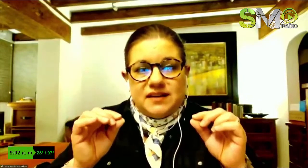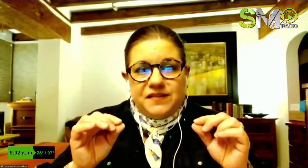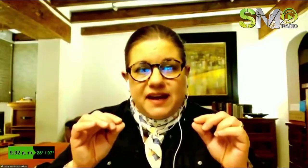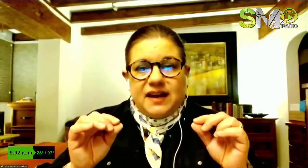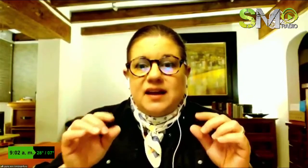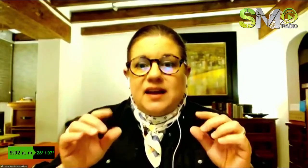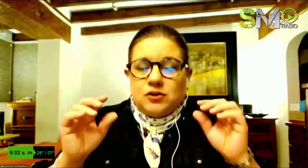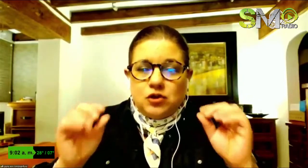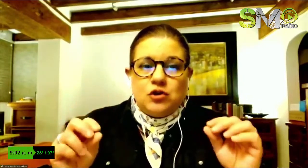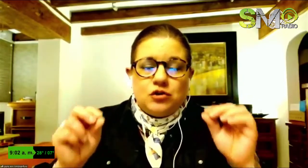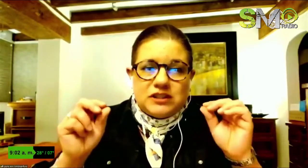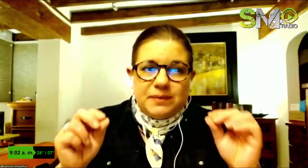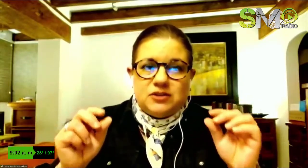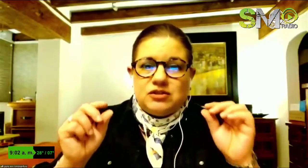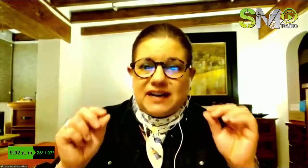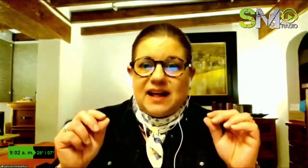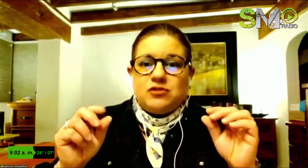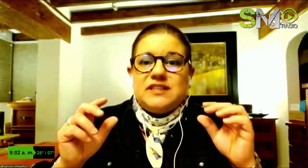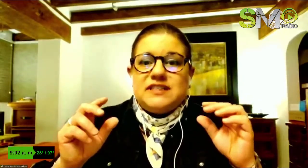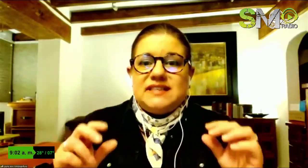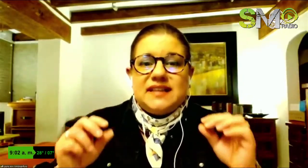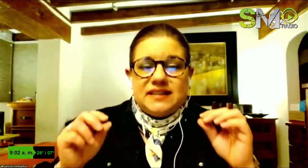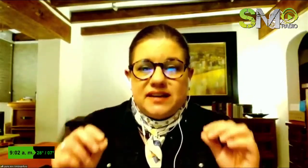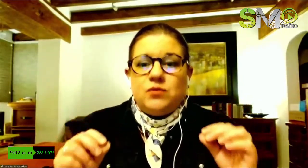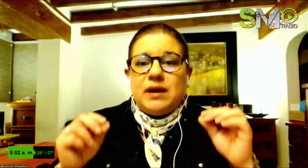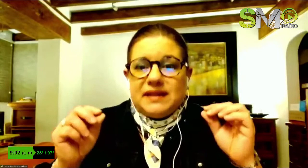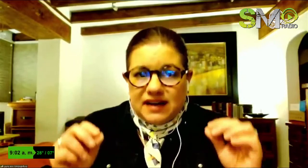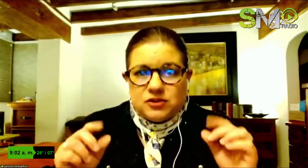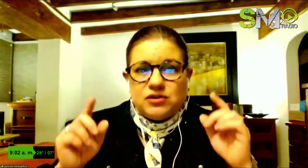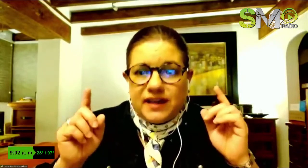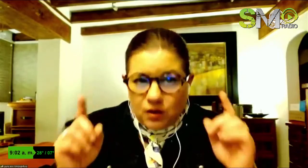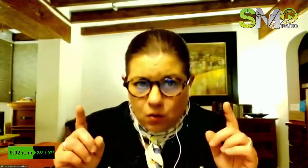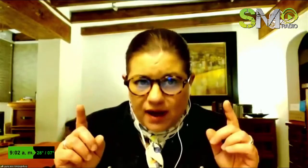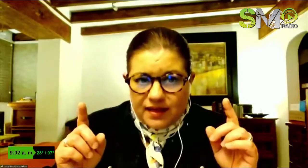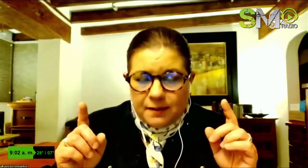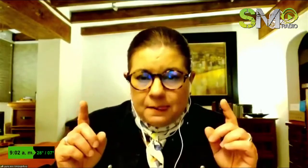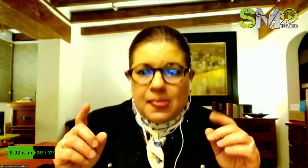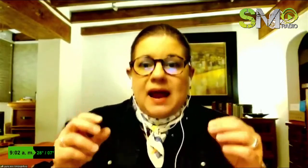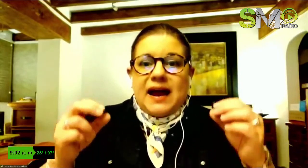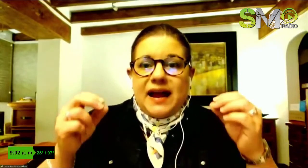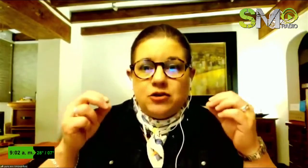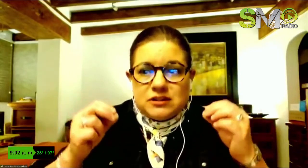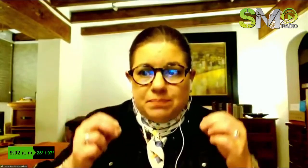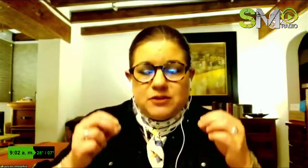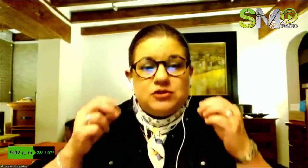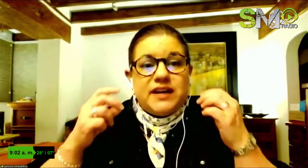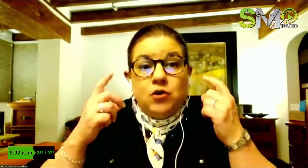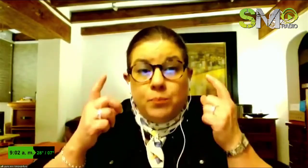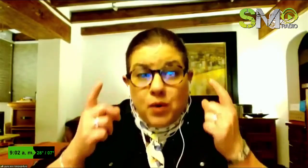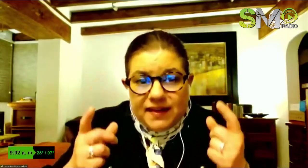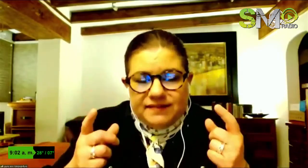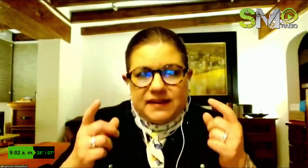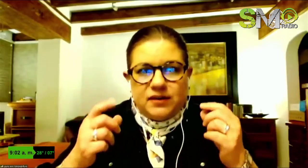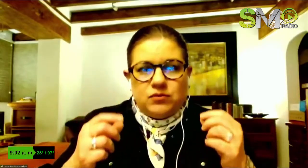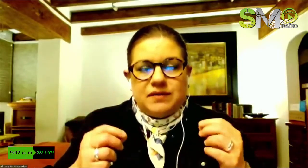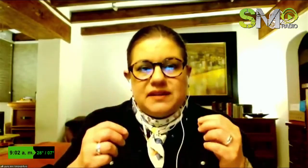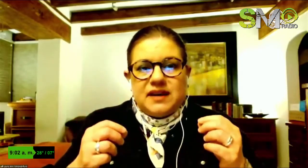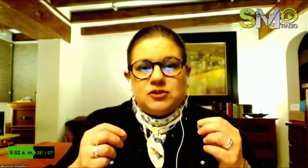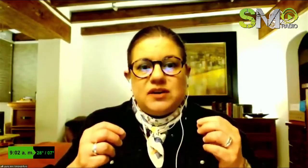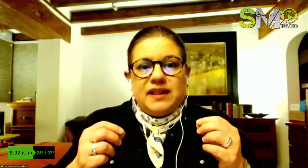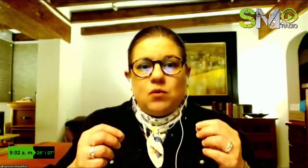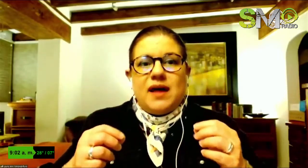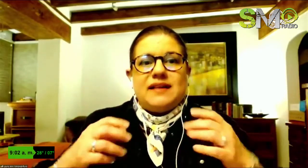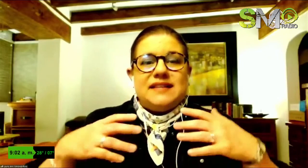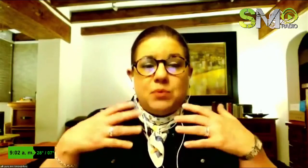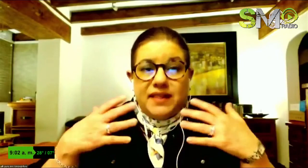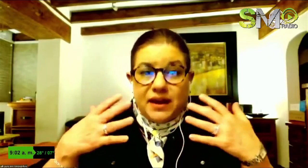escuela significa que todos los espacios cerrados necesitan tener una ventilación adecuada. Aquellos espacios que no puedan tener una